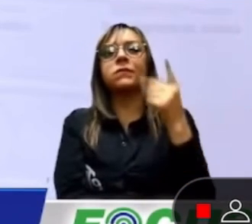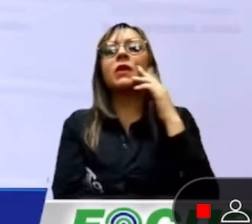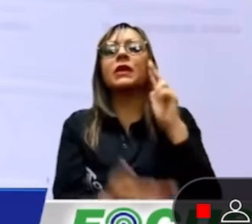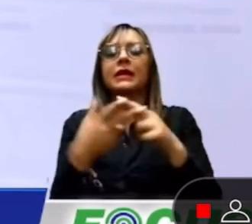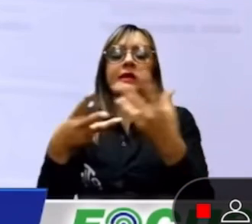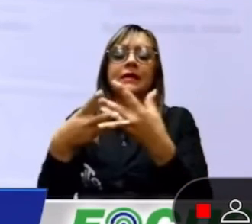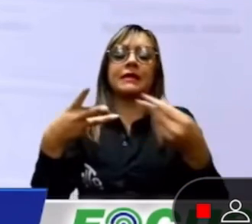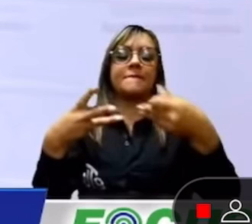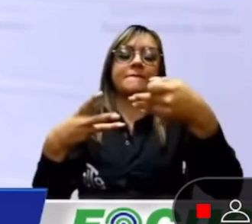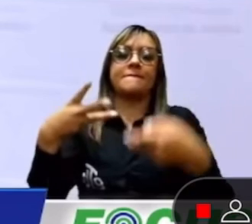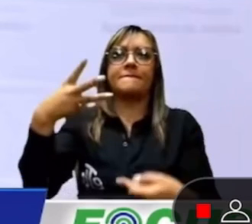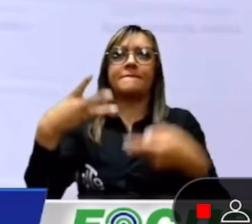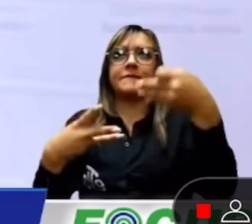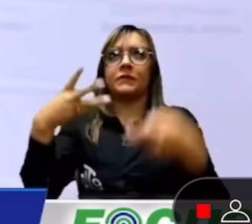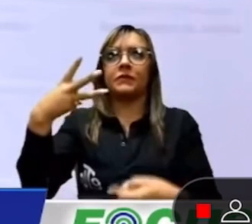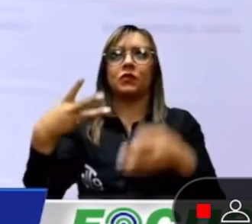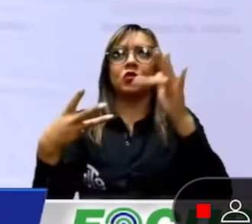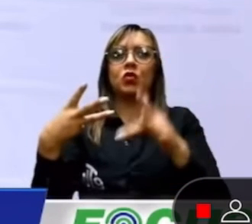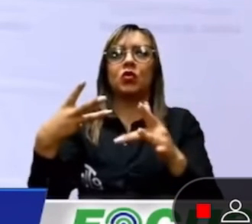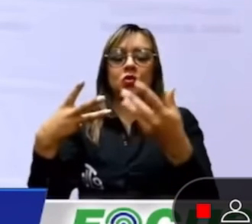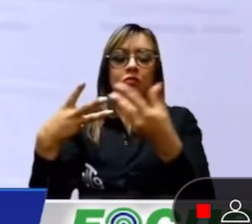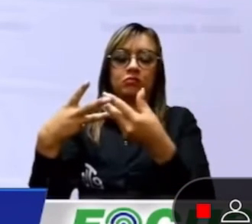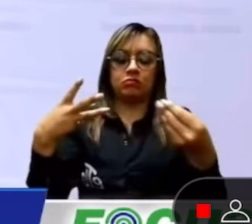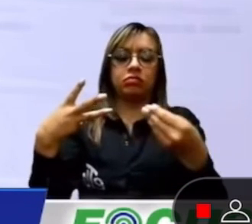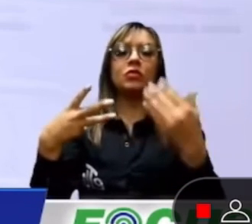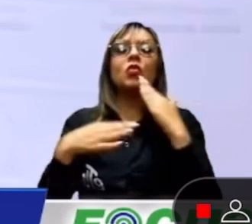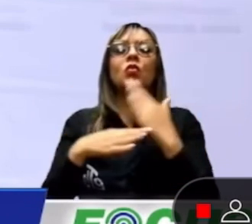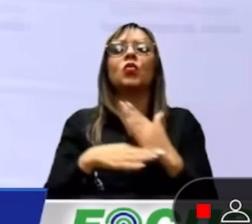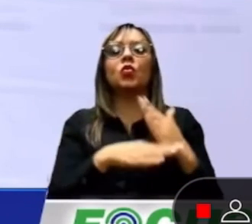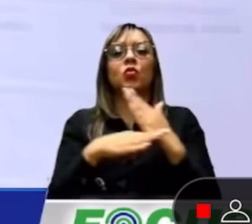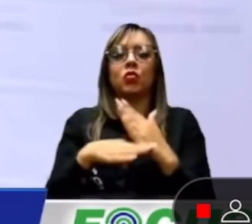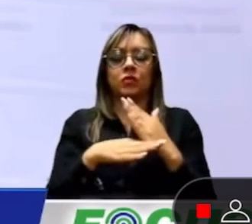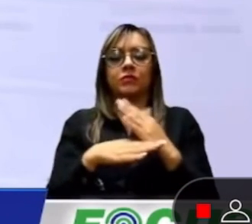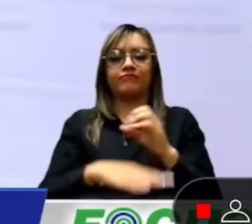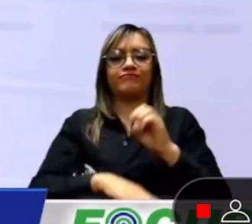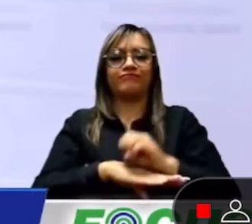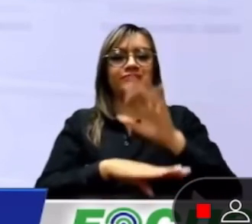la rama judicial y los órganos de